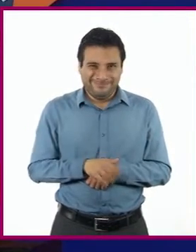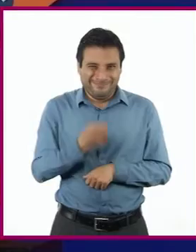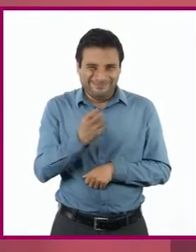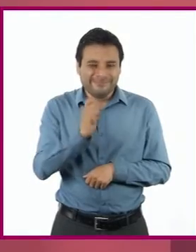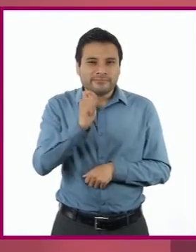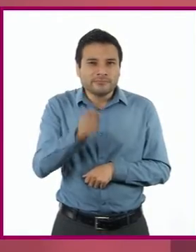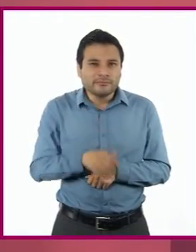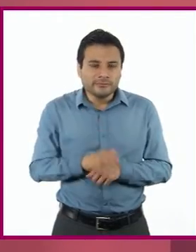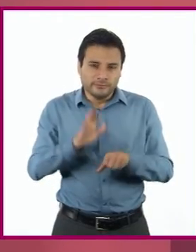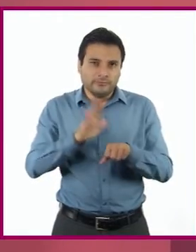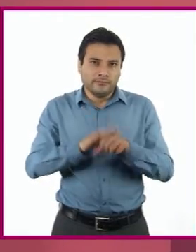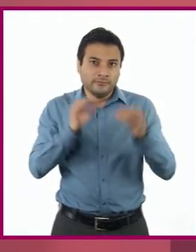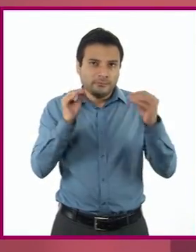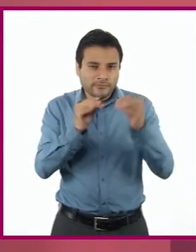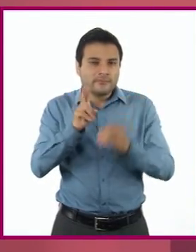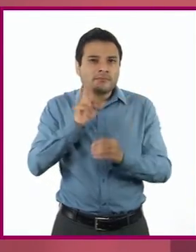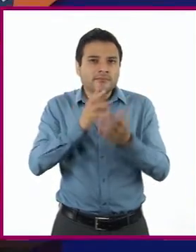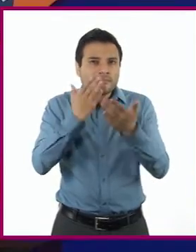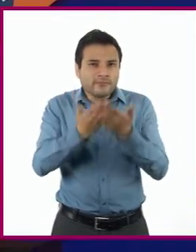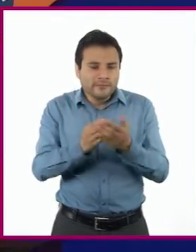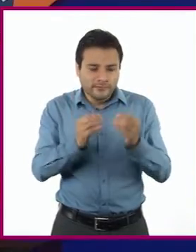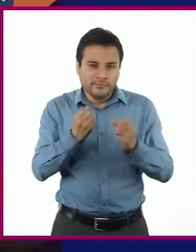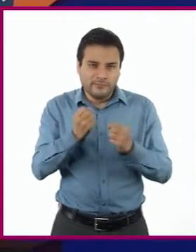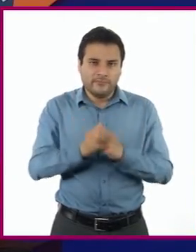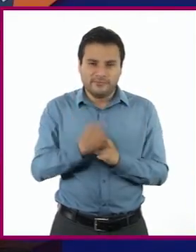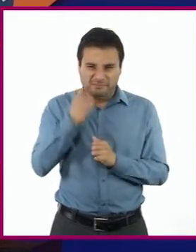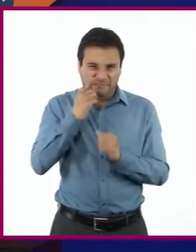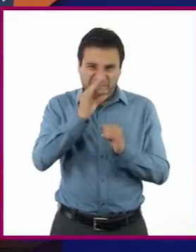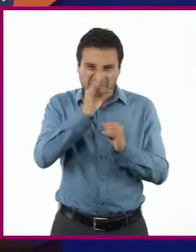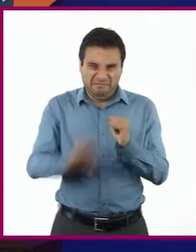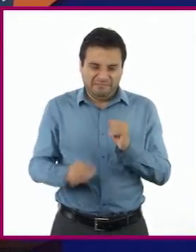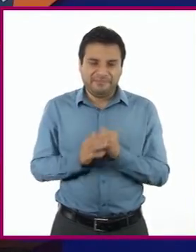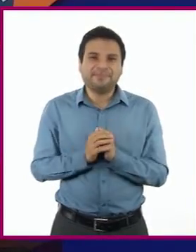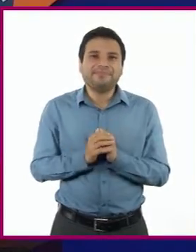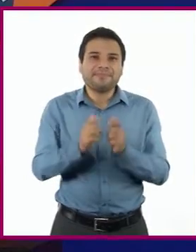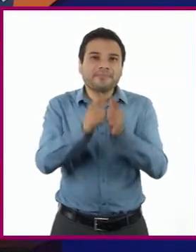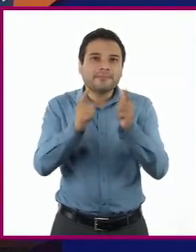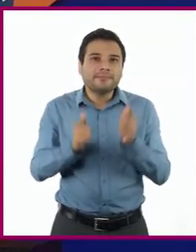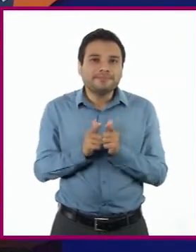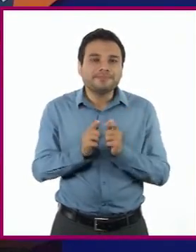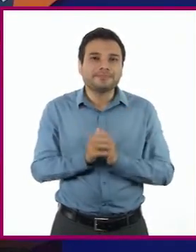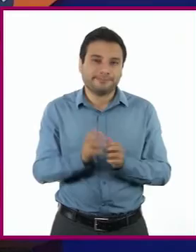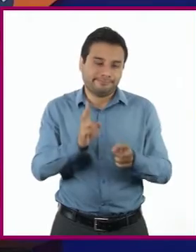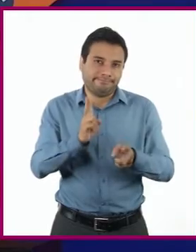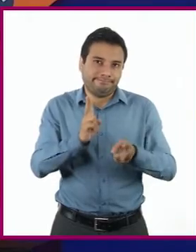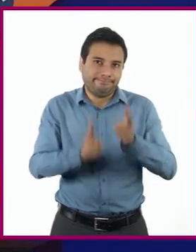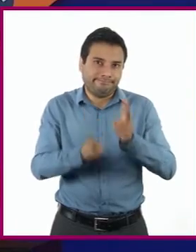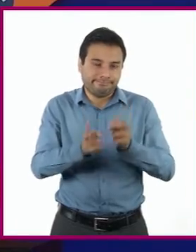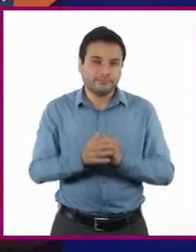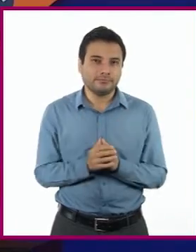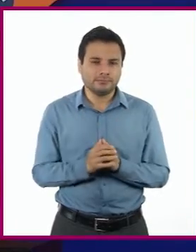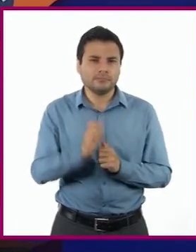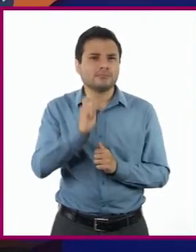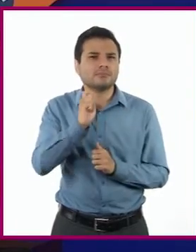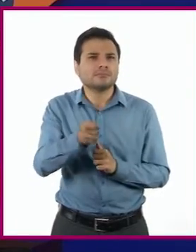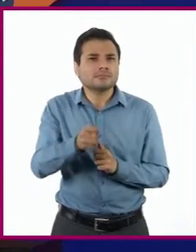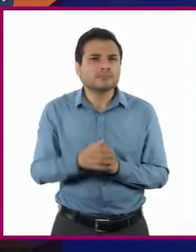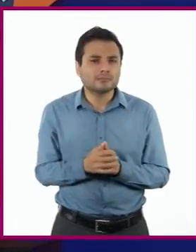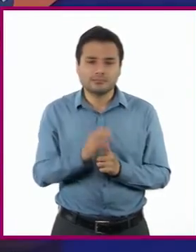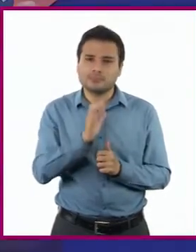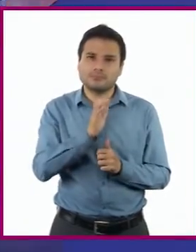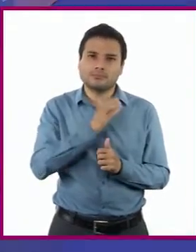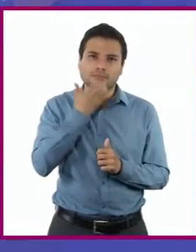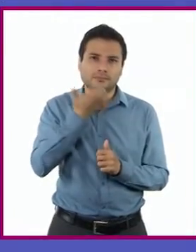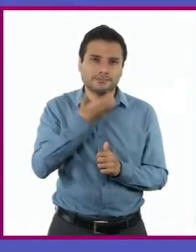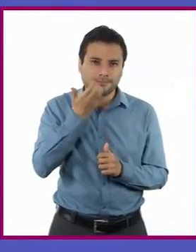dando fuerza al argumento. Por último, tenemos los conversacionales. Son los que aparecen con